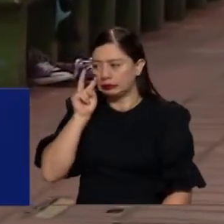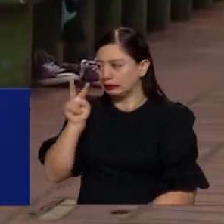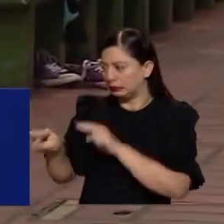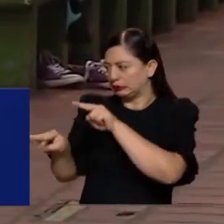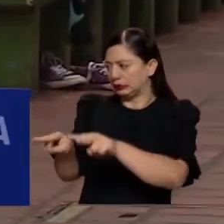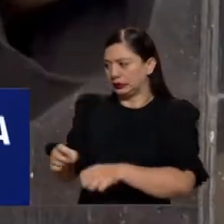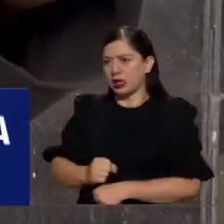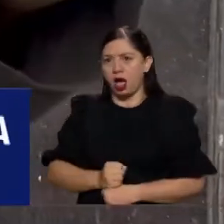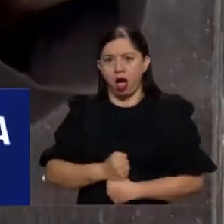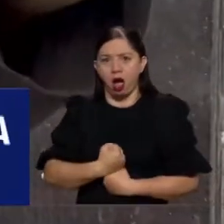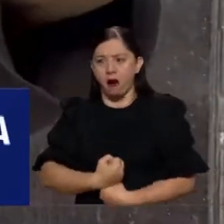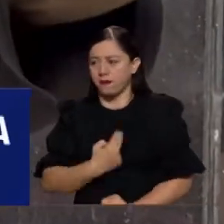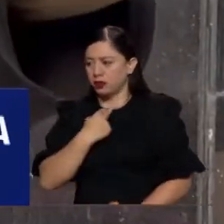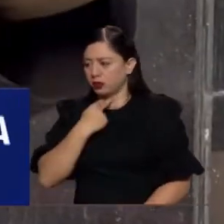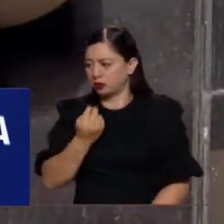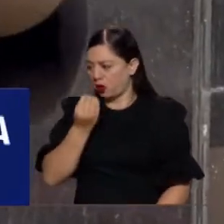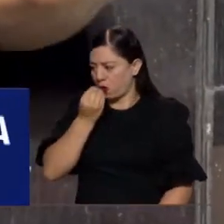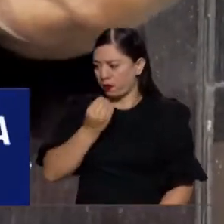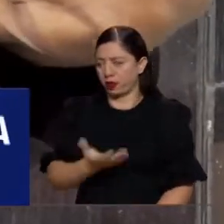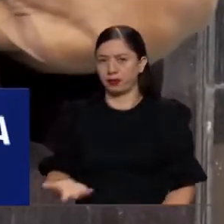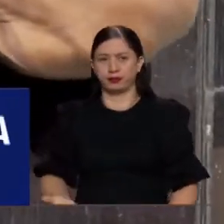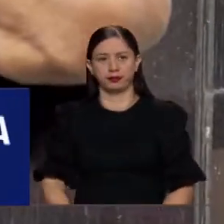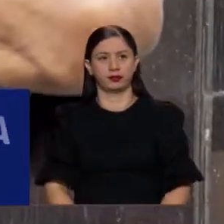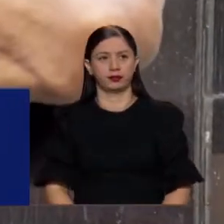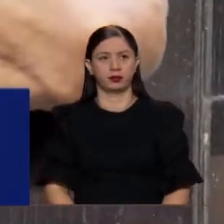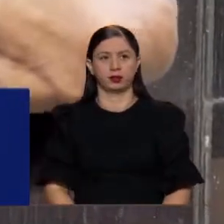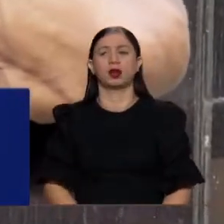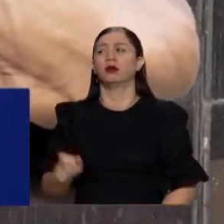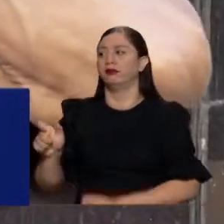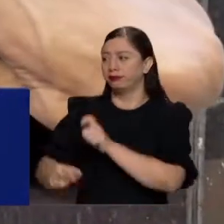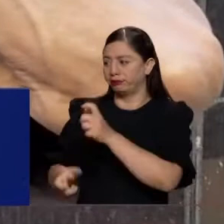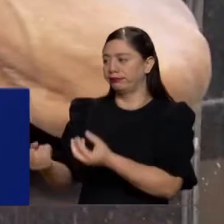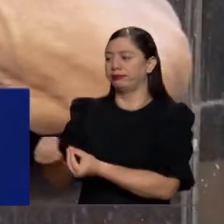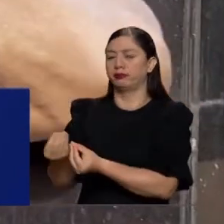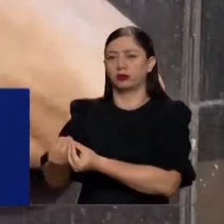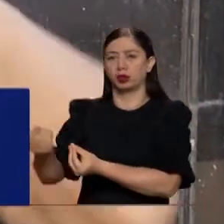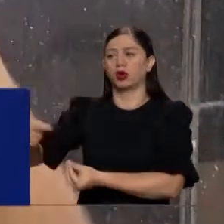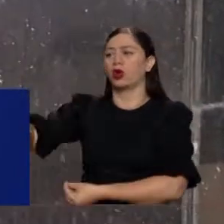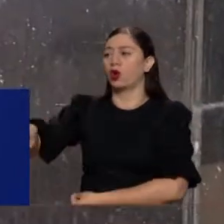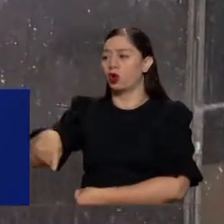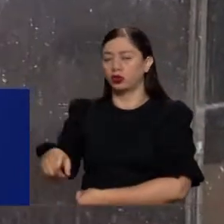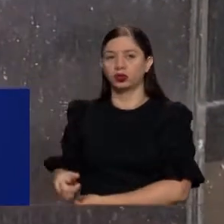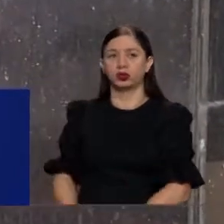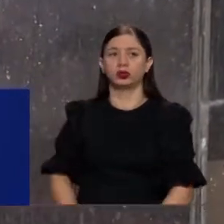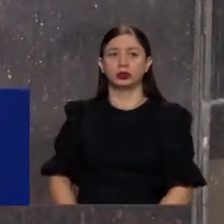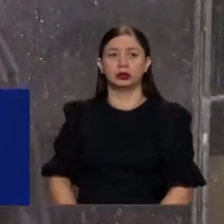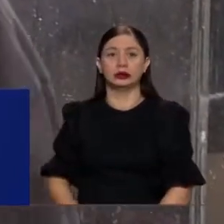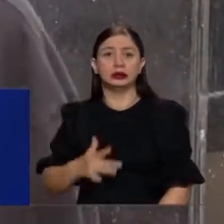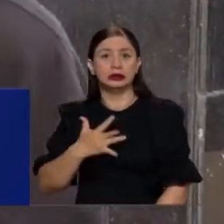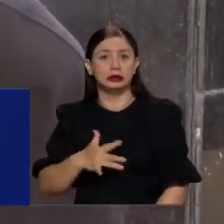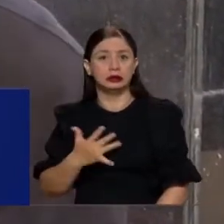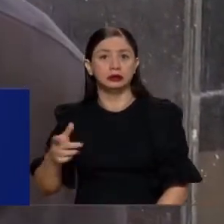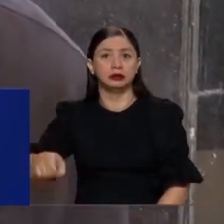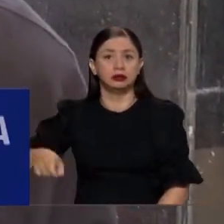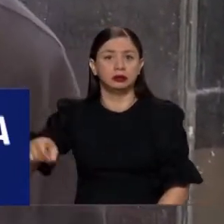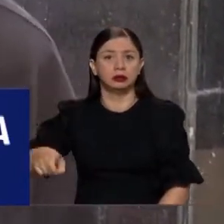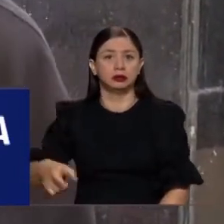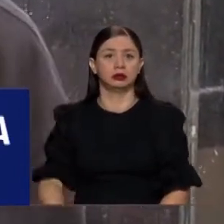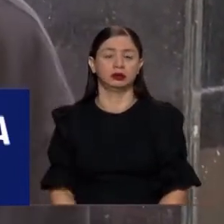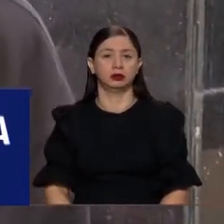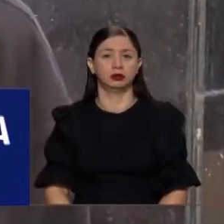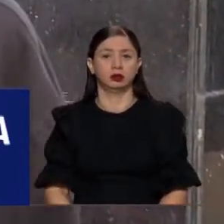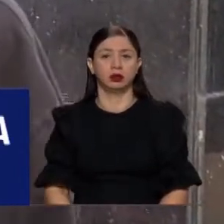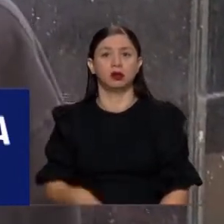con hambre. Hay gente que requiere de eso, sí, hay compañeros que requieren de ese, sí, dependen